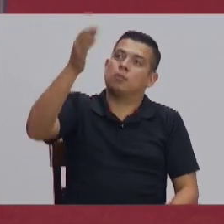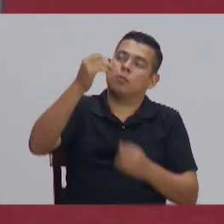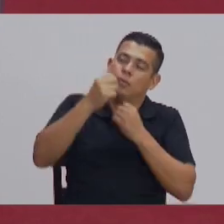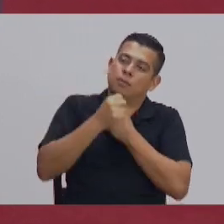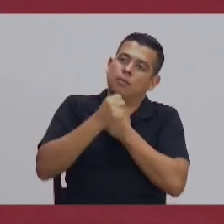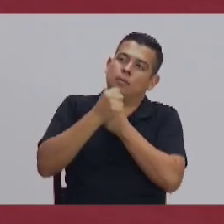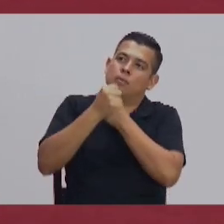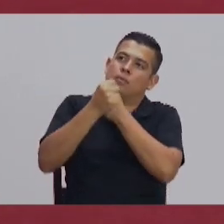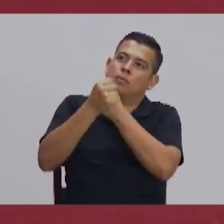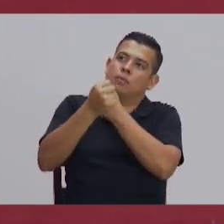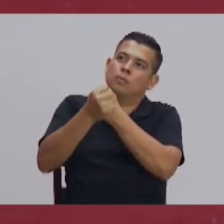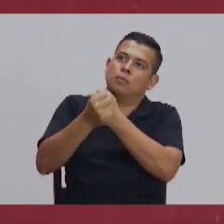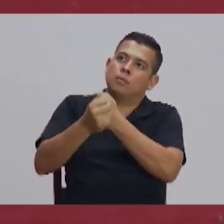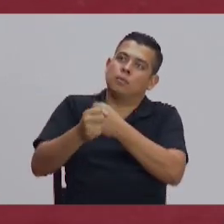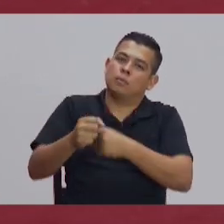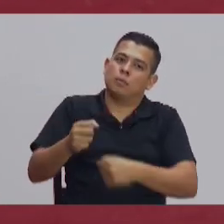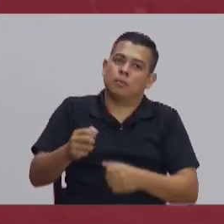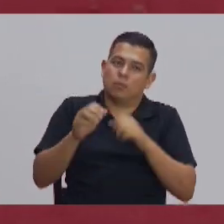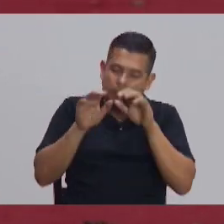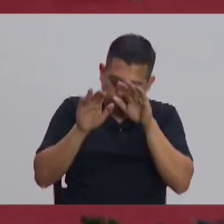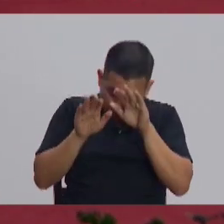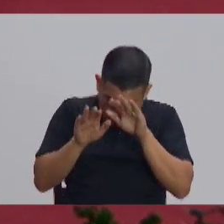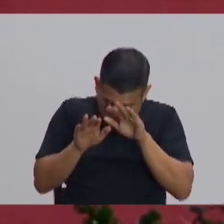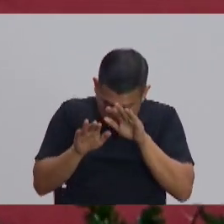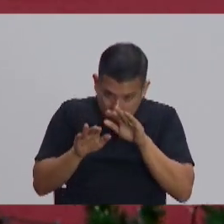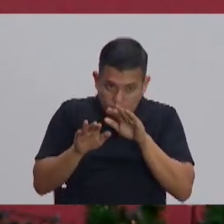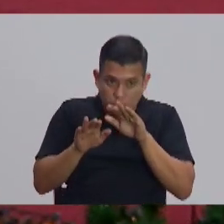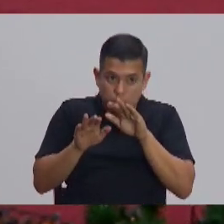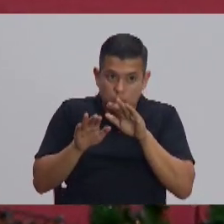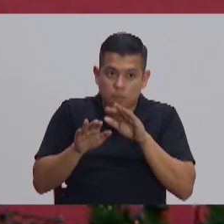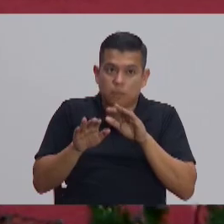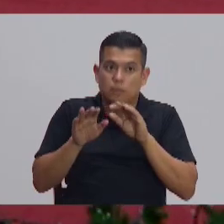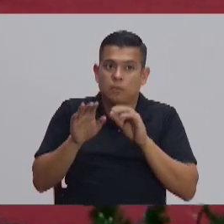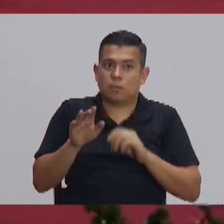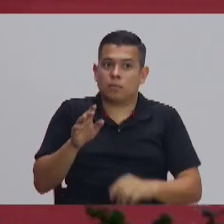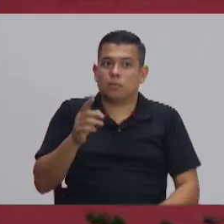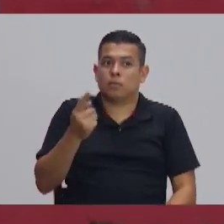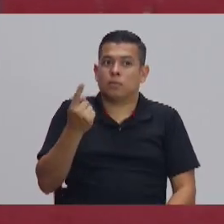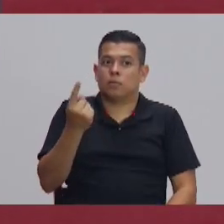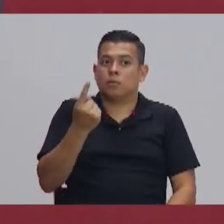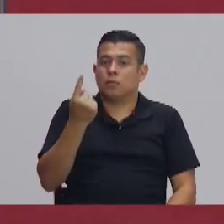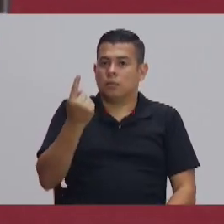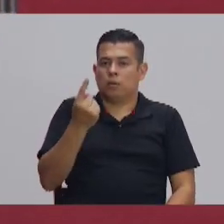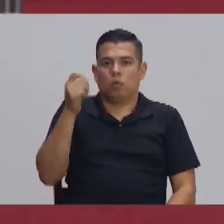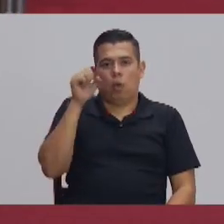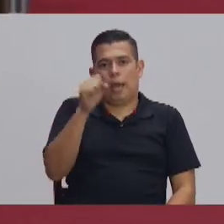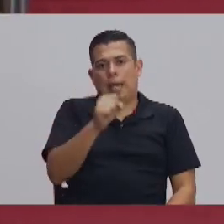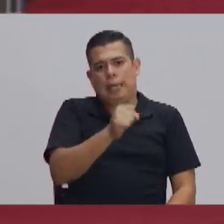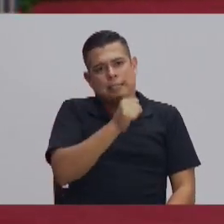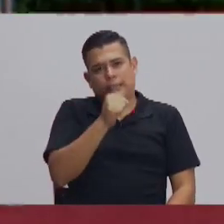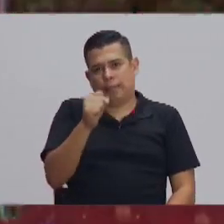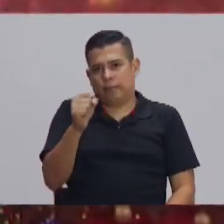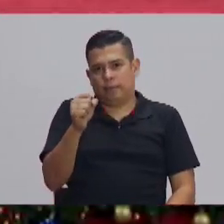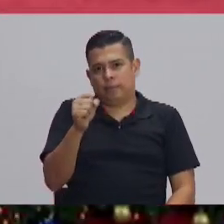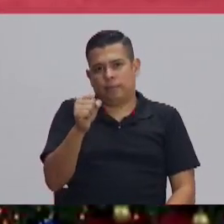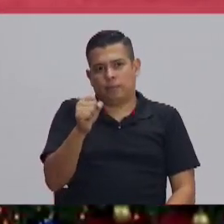amo postrado no solo en el canto